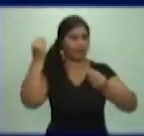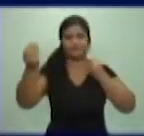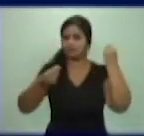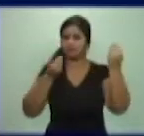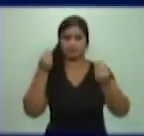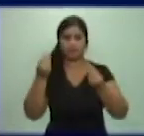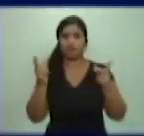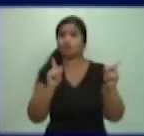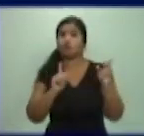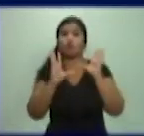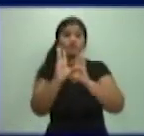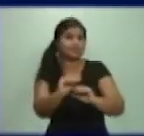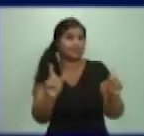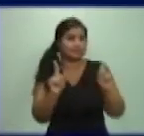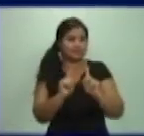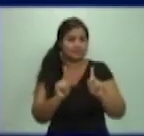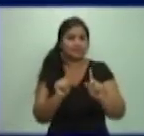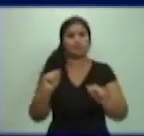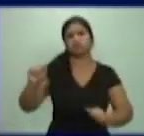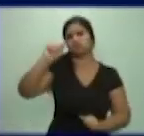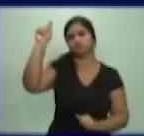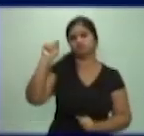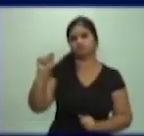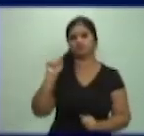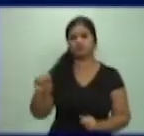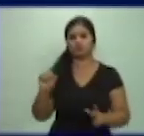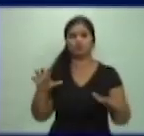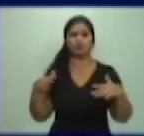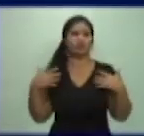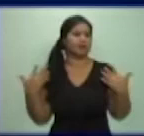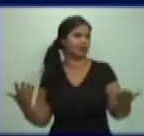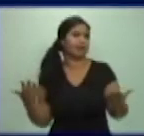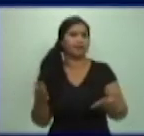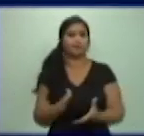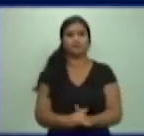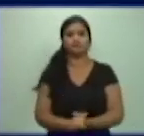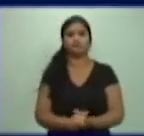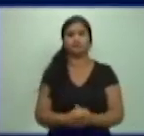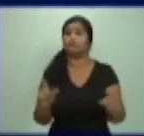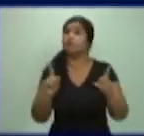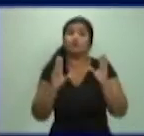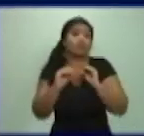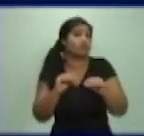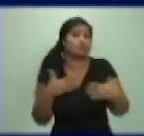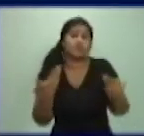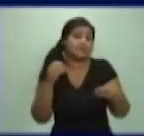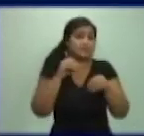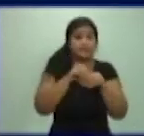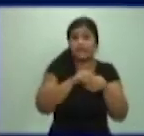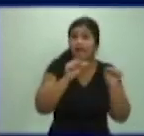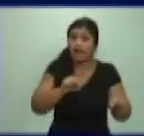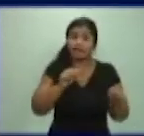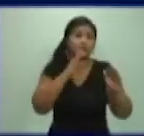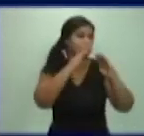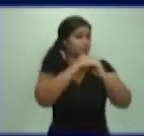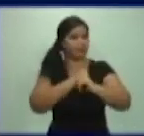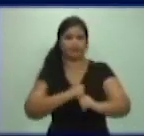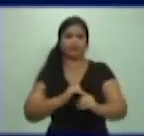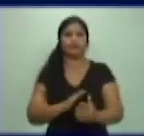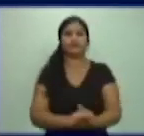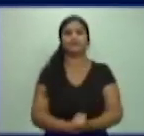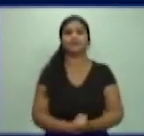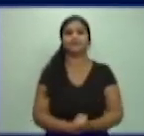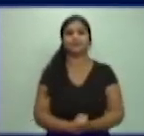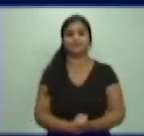que tampoco se aleja mucho de la textualidad, porque entonces no cumple su objetivo de inferencia. Por supuesto,